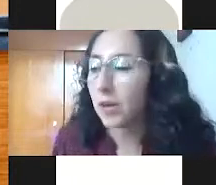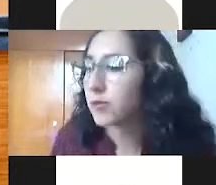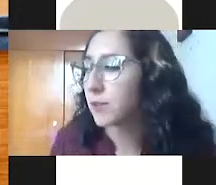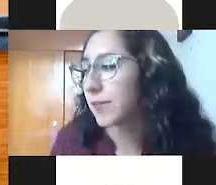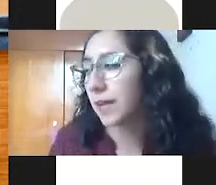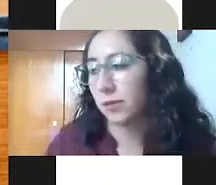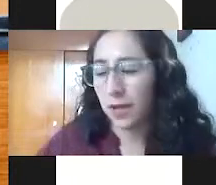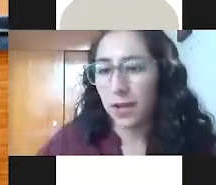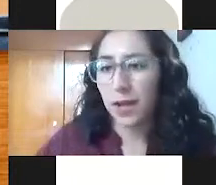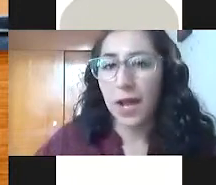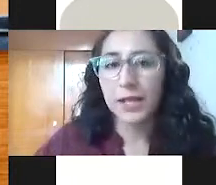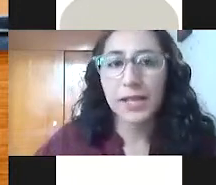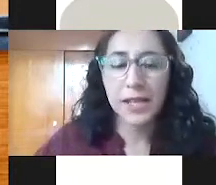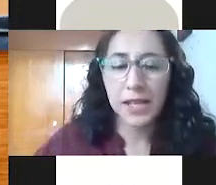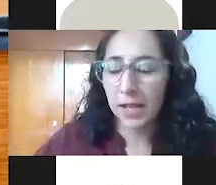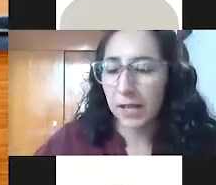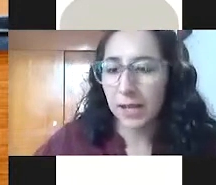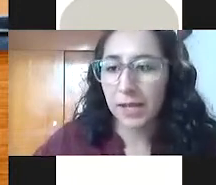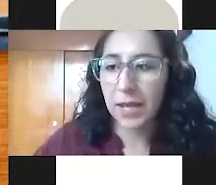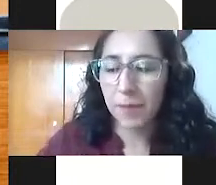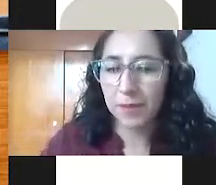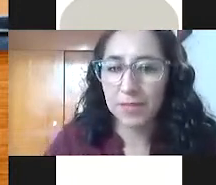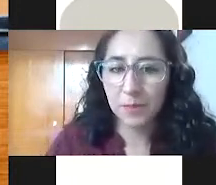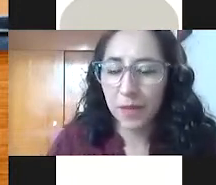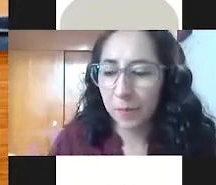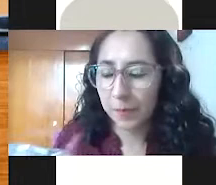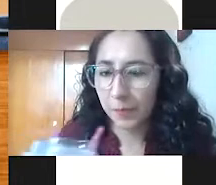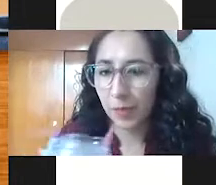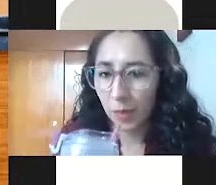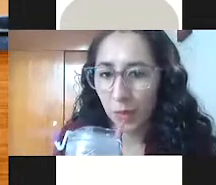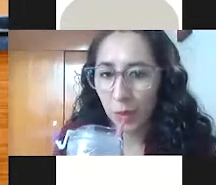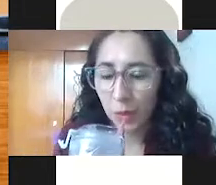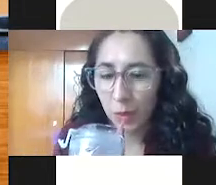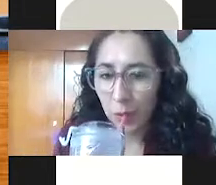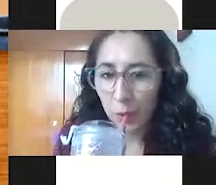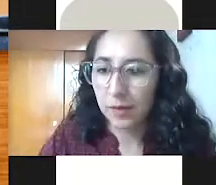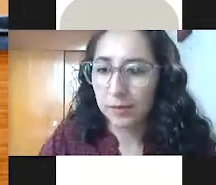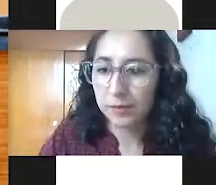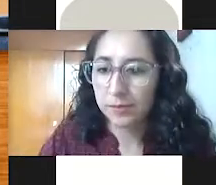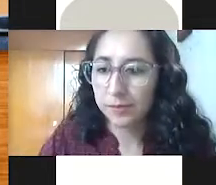podría justificar? ¿Alguien que quiera participar?